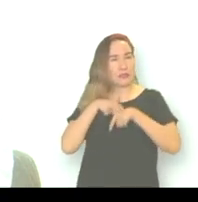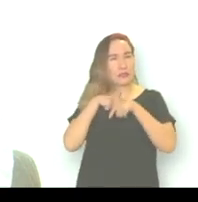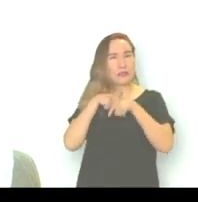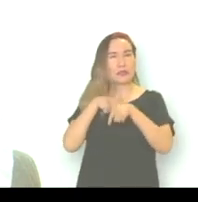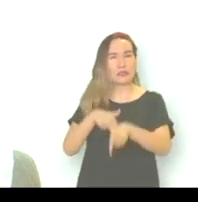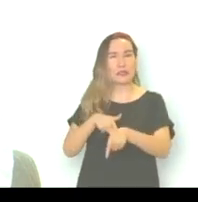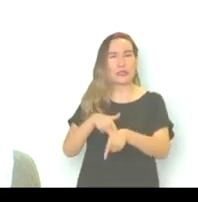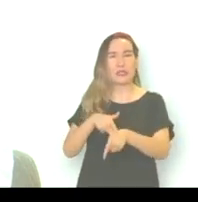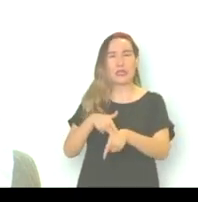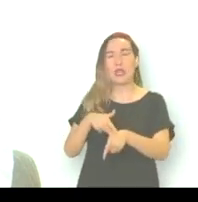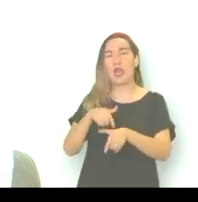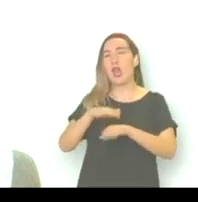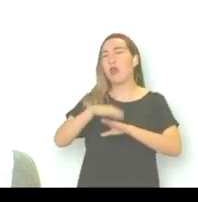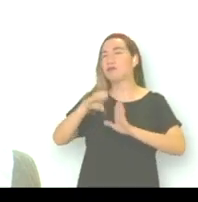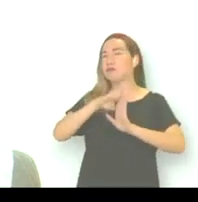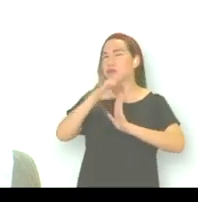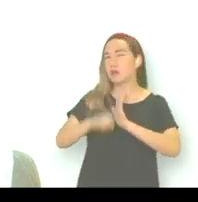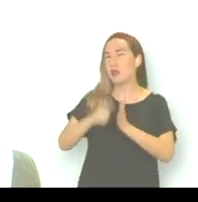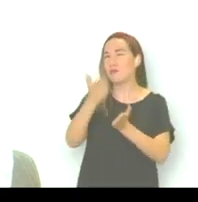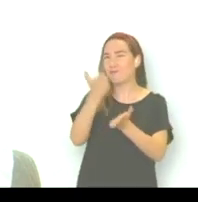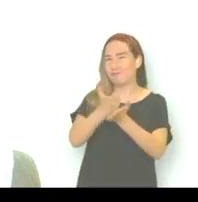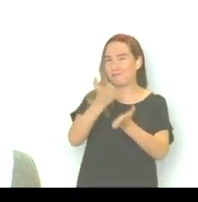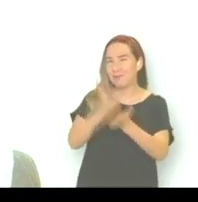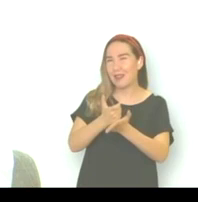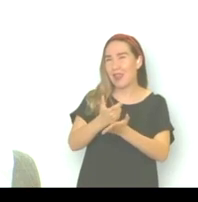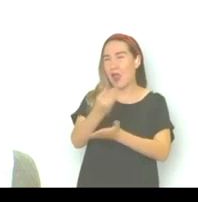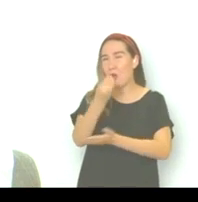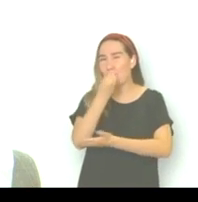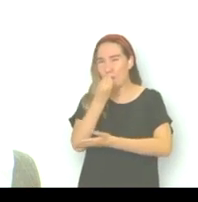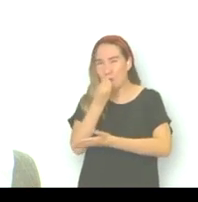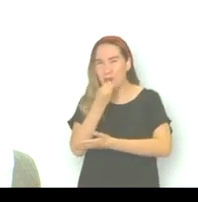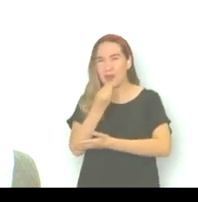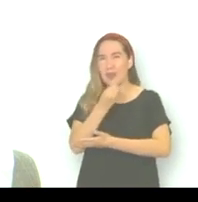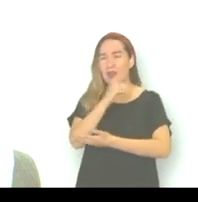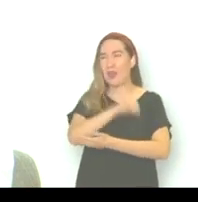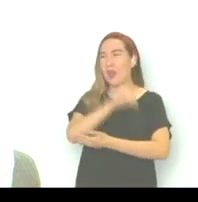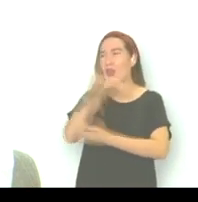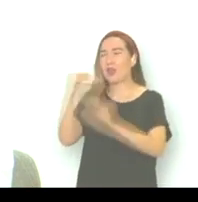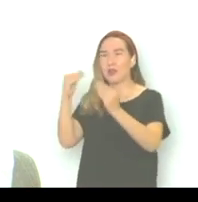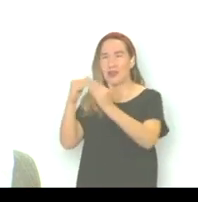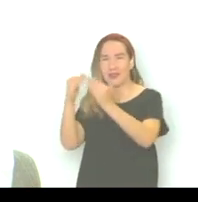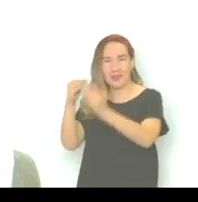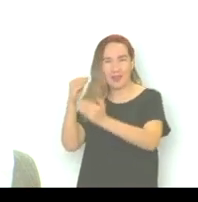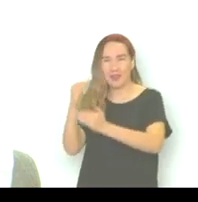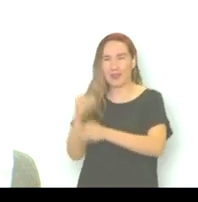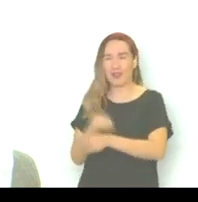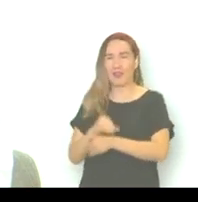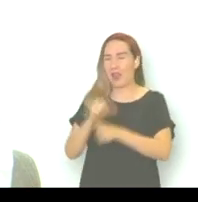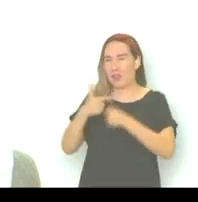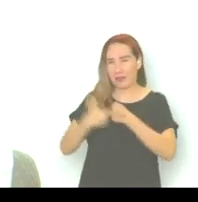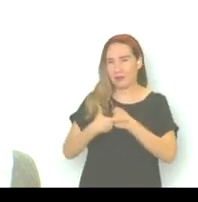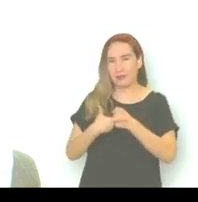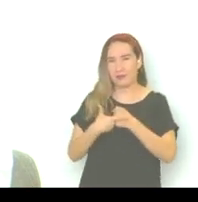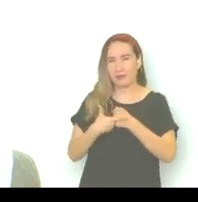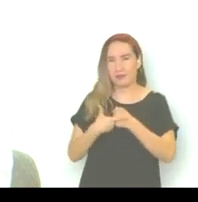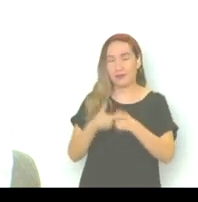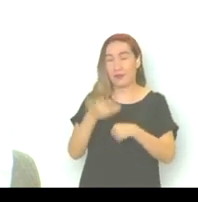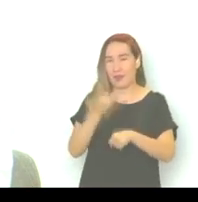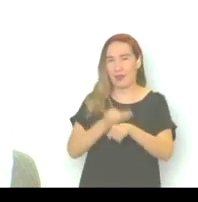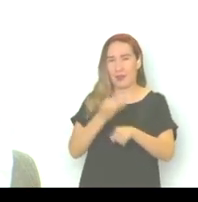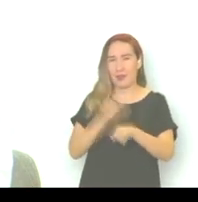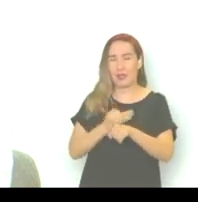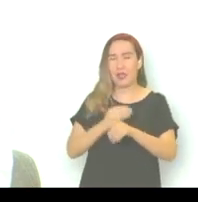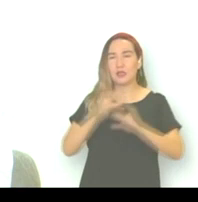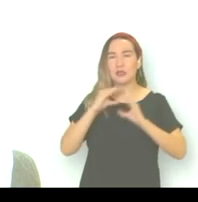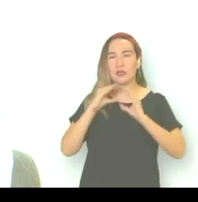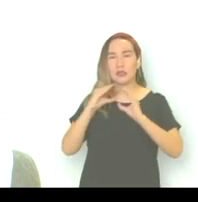este recurso a casa para poder llevar los alimentos a la mesa. Sin embargo, estamos aquí privilegiando